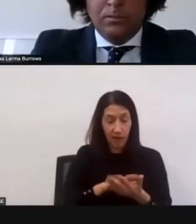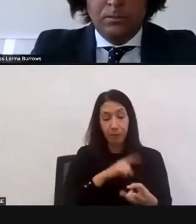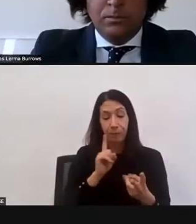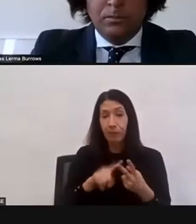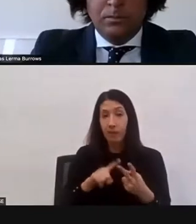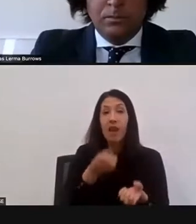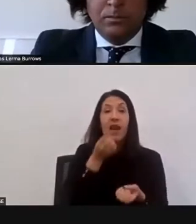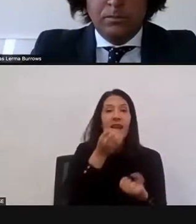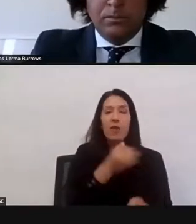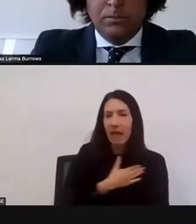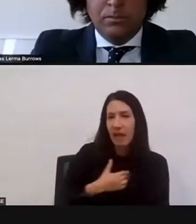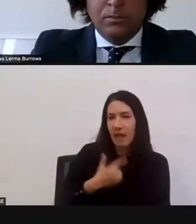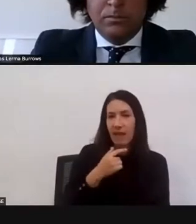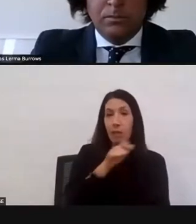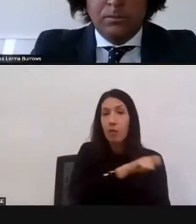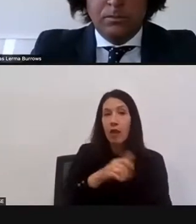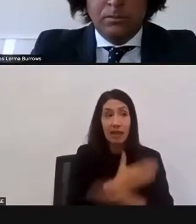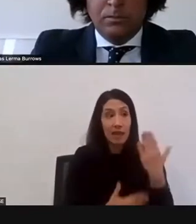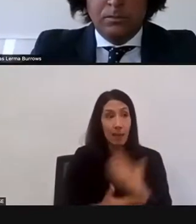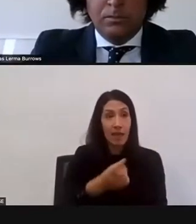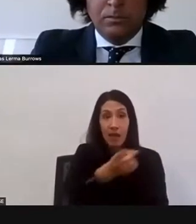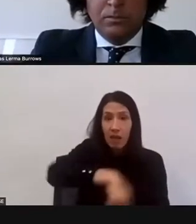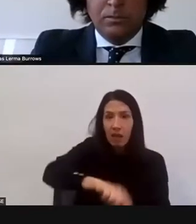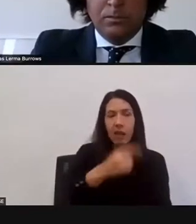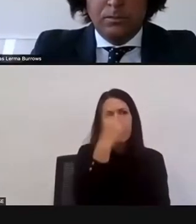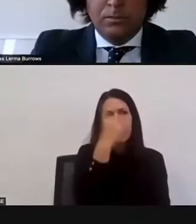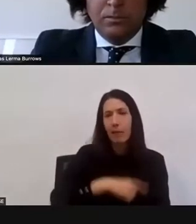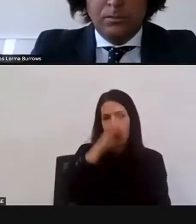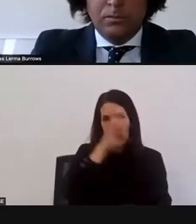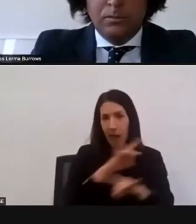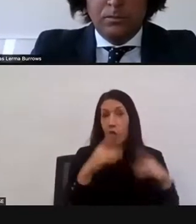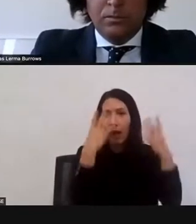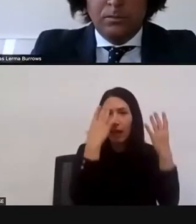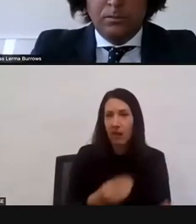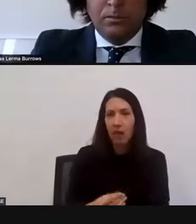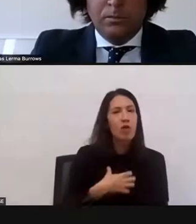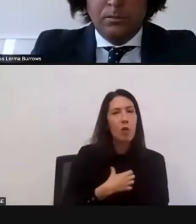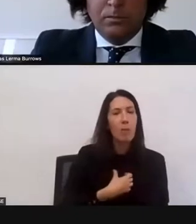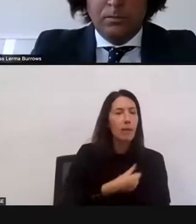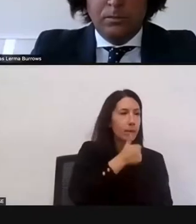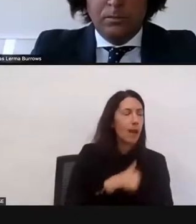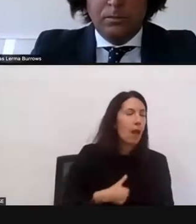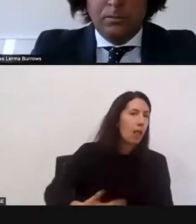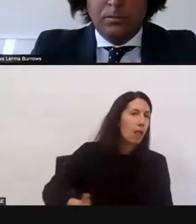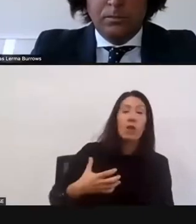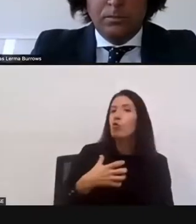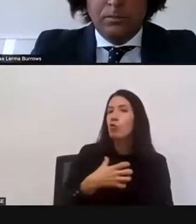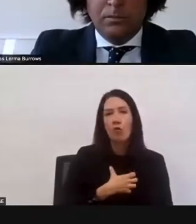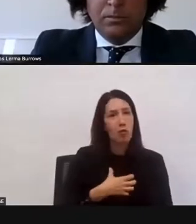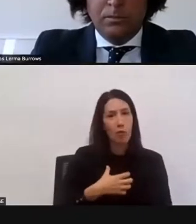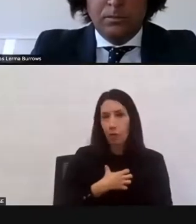llegar a las personas con discapacidad para que sepan que no deben pasar por alto, que no deben tolerar este tipo